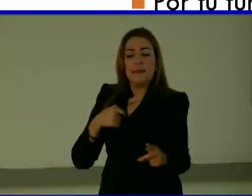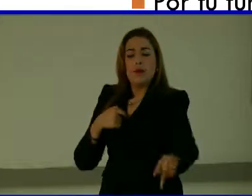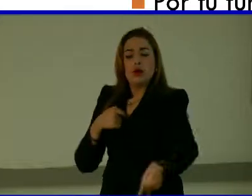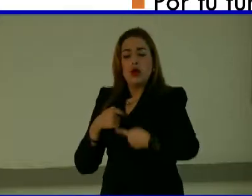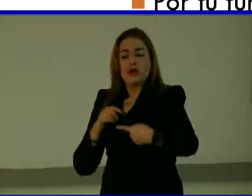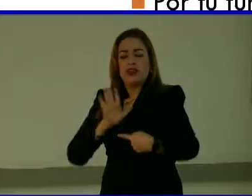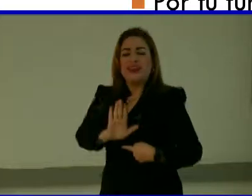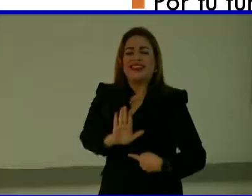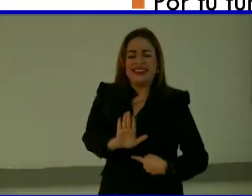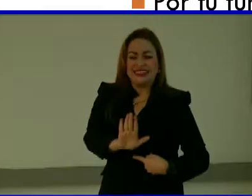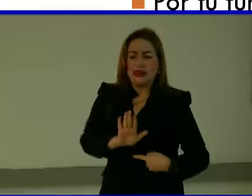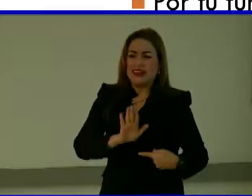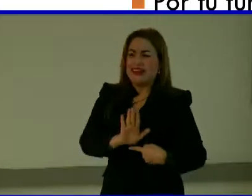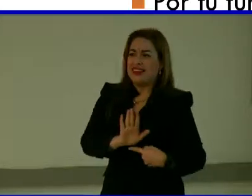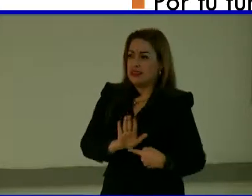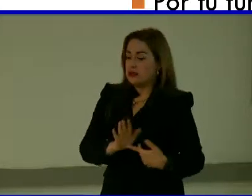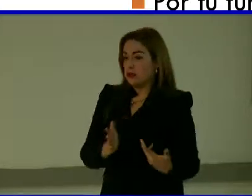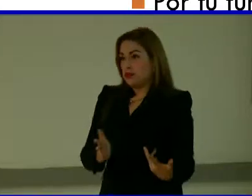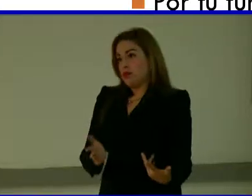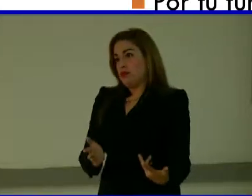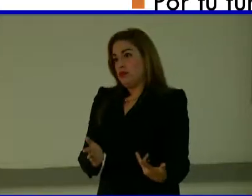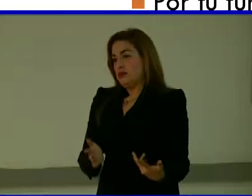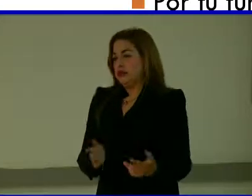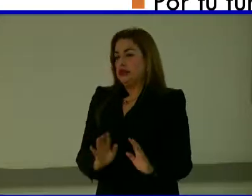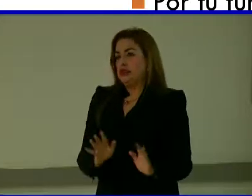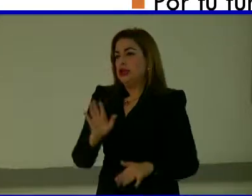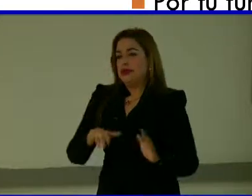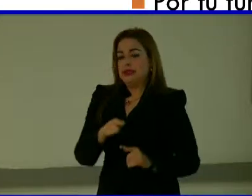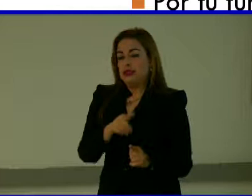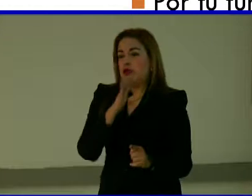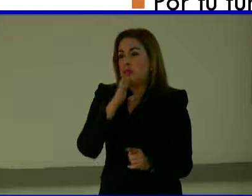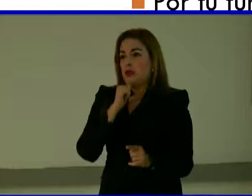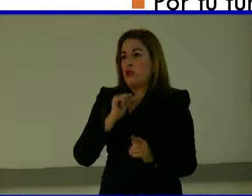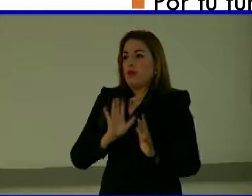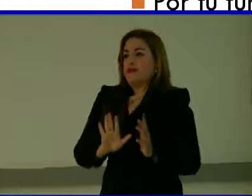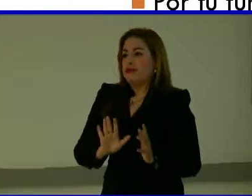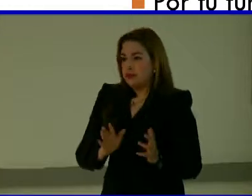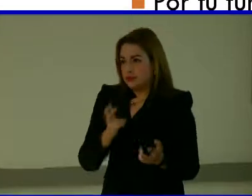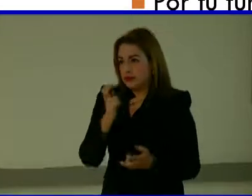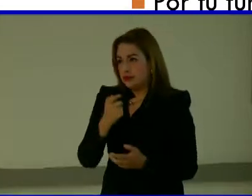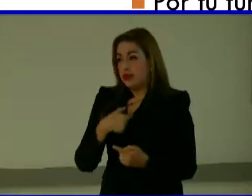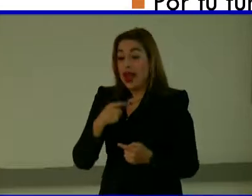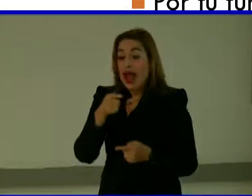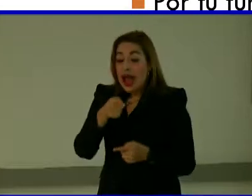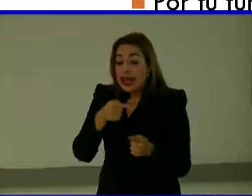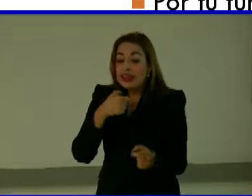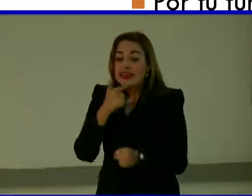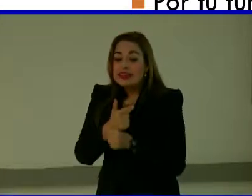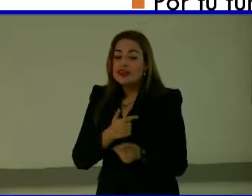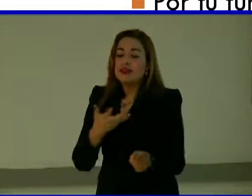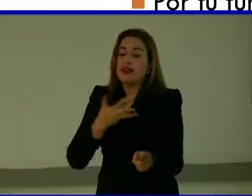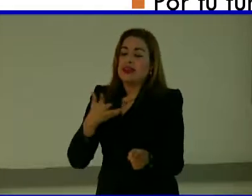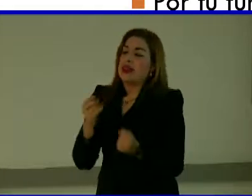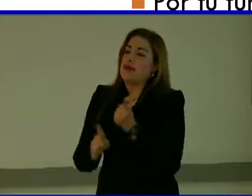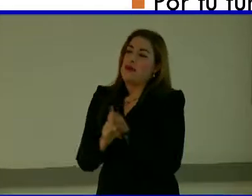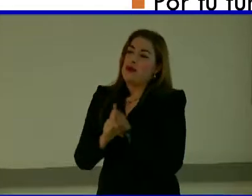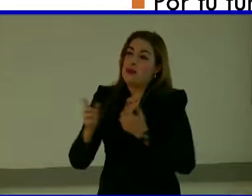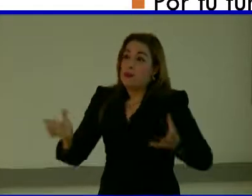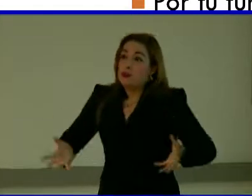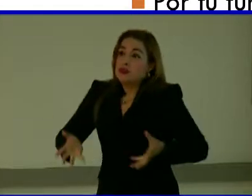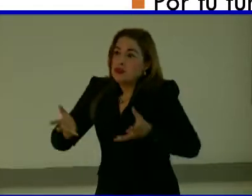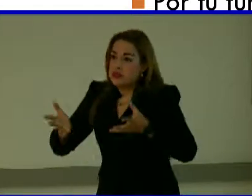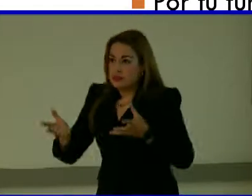Eso es como se define la impulsividad. Lo que la impulsividad elimina es el espacio entre